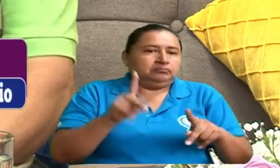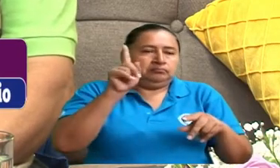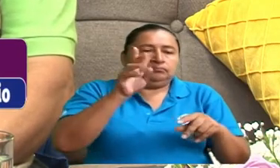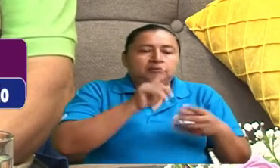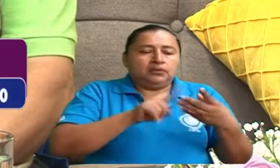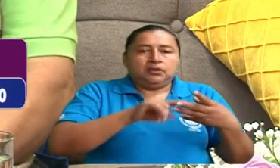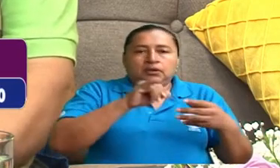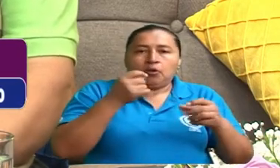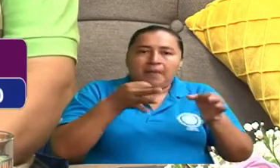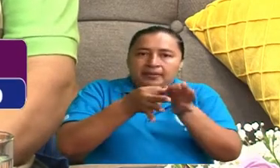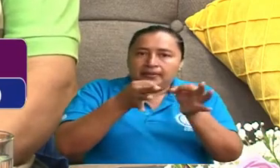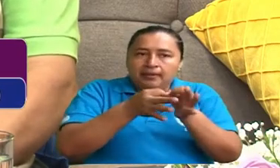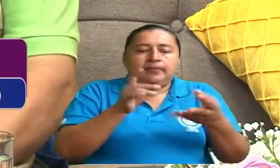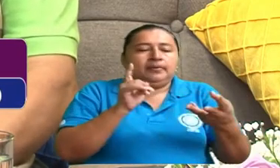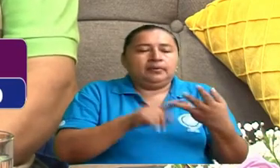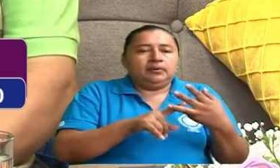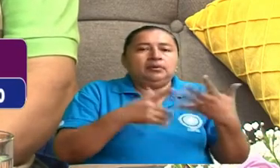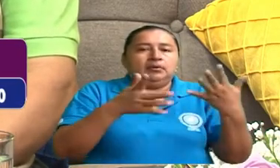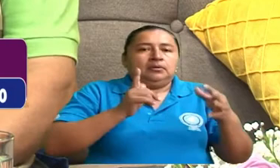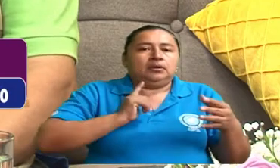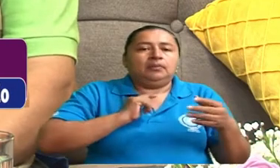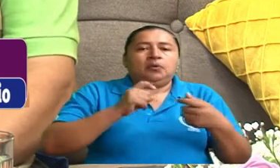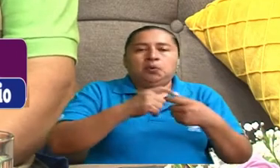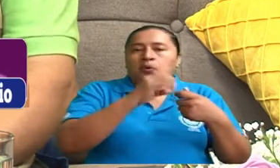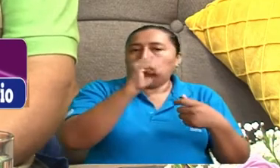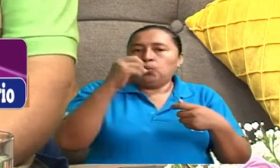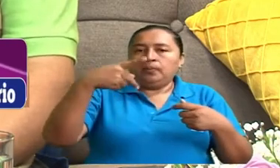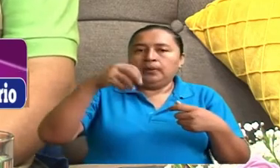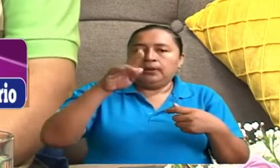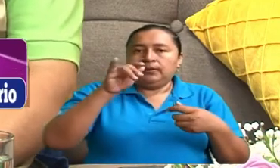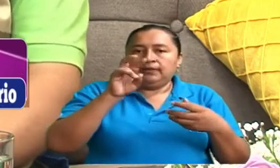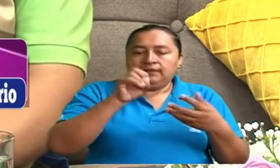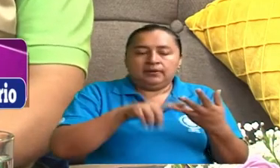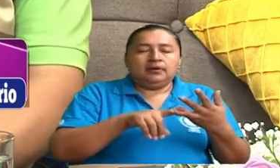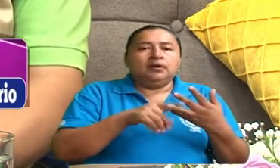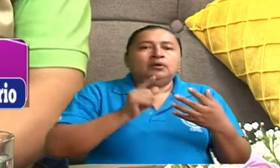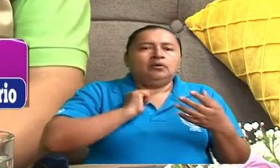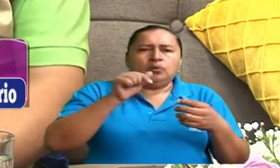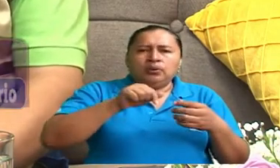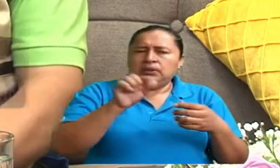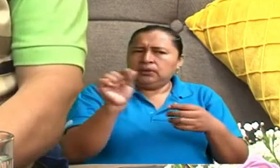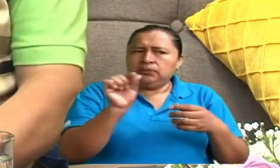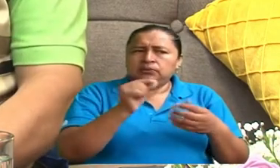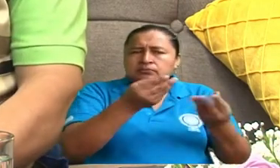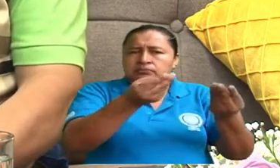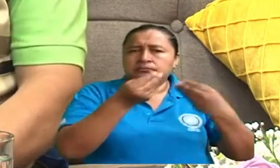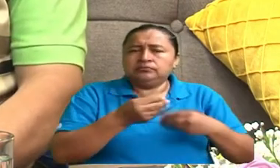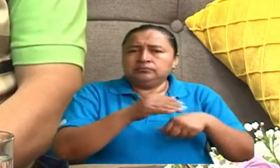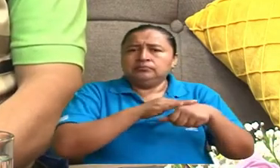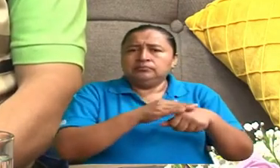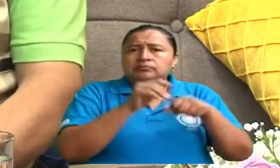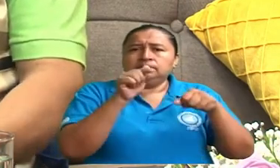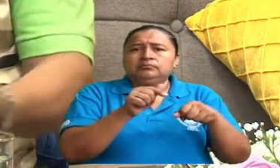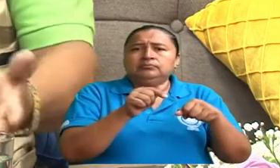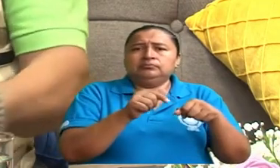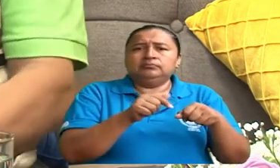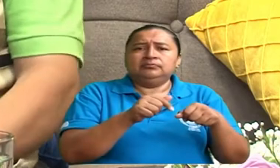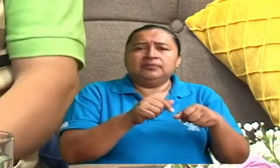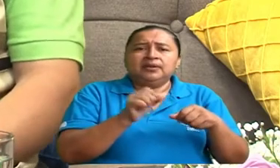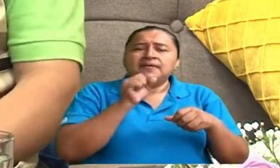Ometepe, pues, se constituyó una cooperativa. Tenemos ahorita que nos acaban de entregar la personería jurídica del